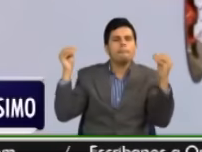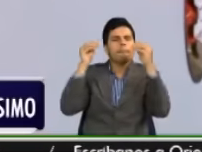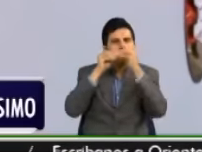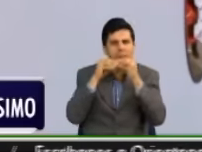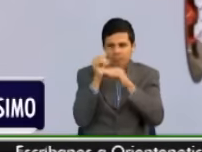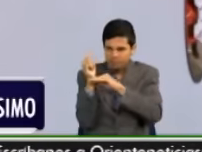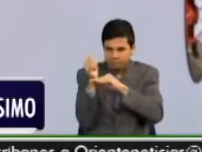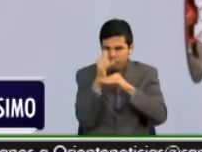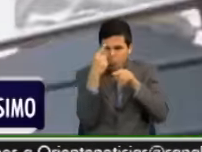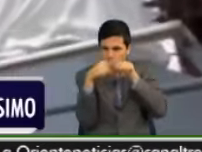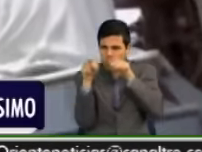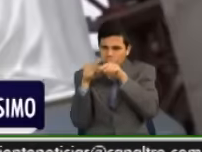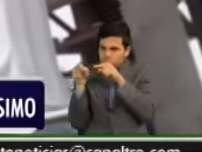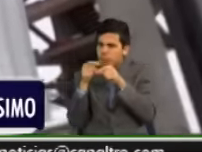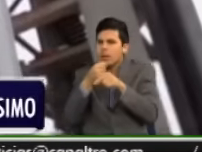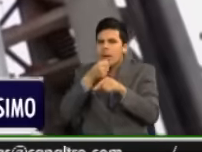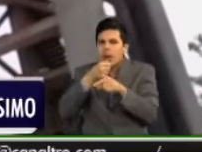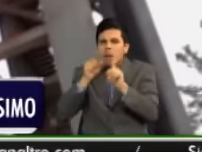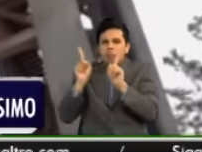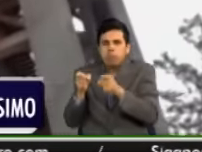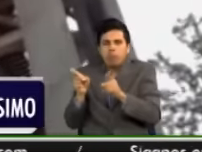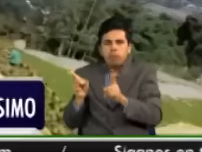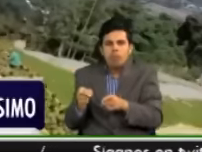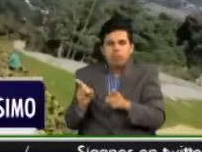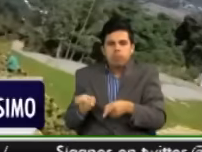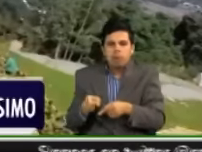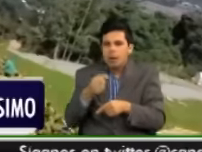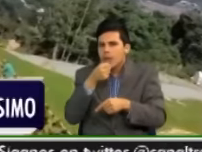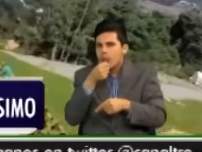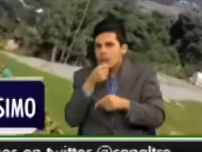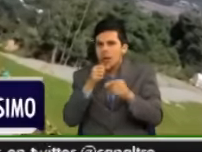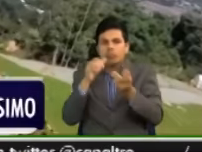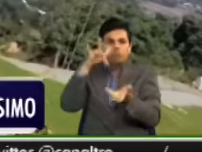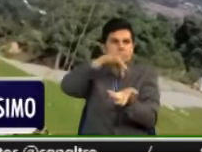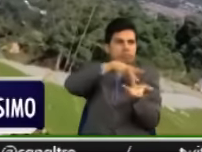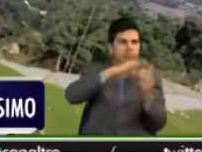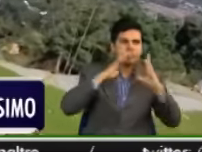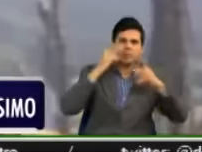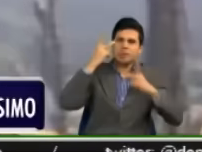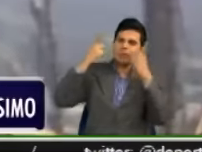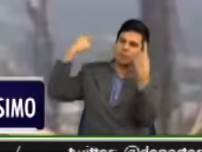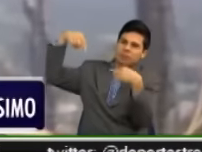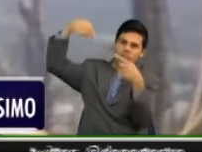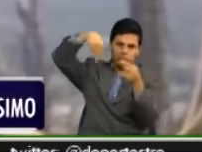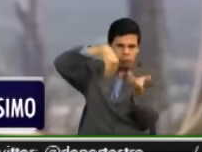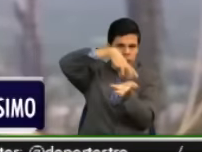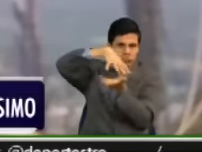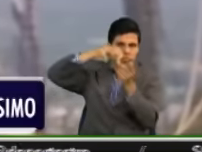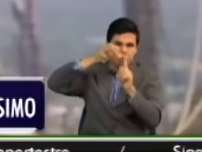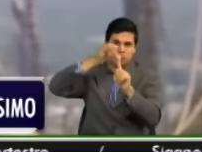grabar unas cápsulas con las candidatas al reinado en los principales lugares turísticos del departamento.